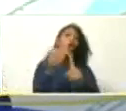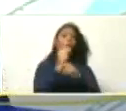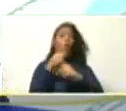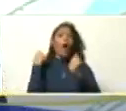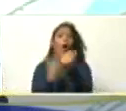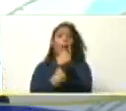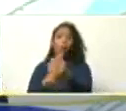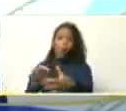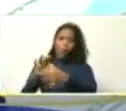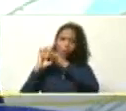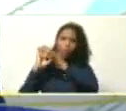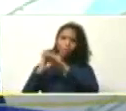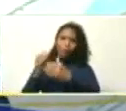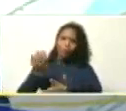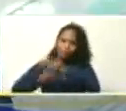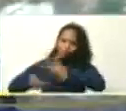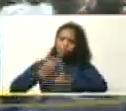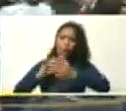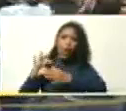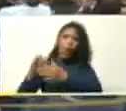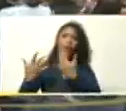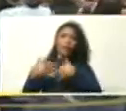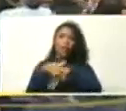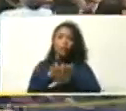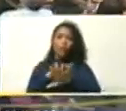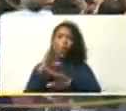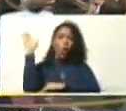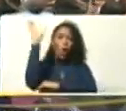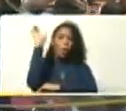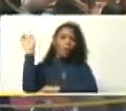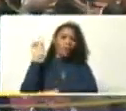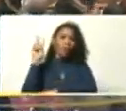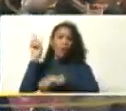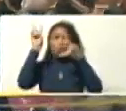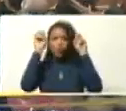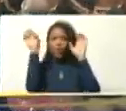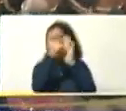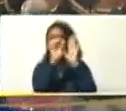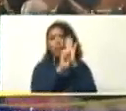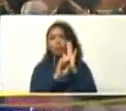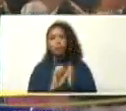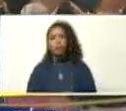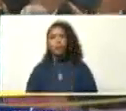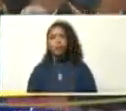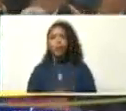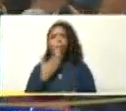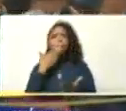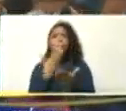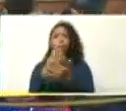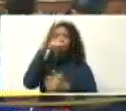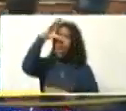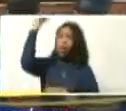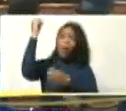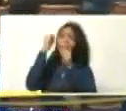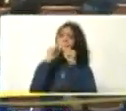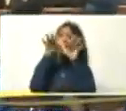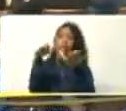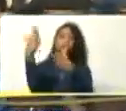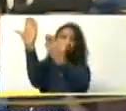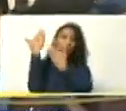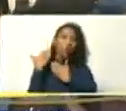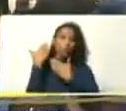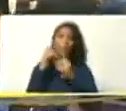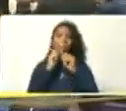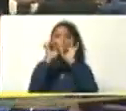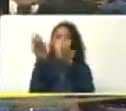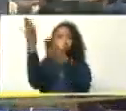la cooperación y la unión de Colombia y Venezuela en una nueva etapa. Pido a Dios sus bendiciones, pido a